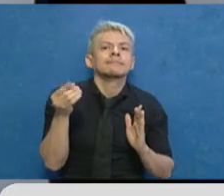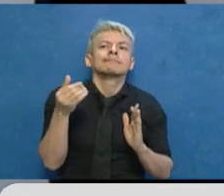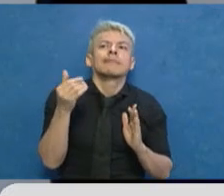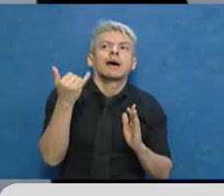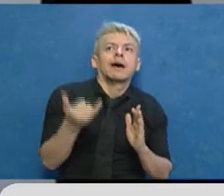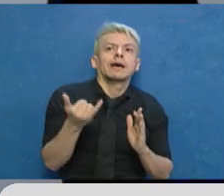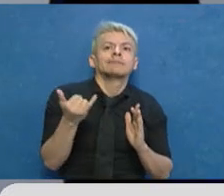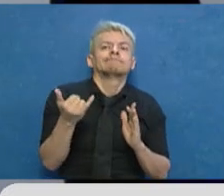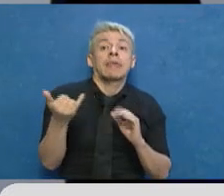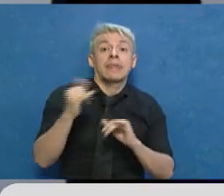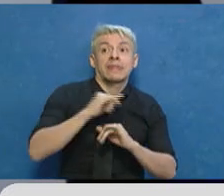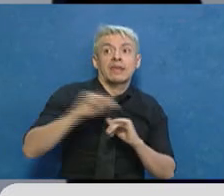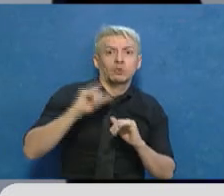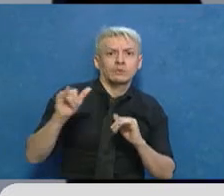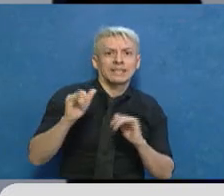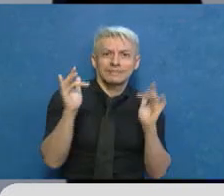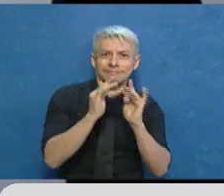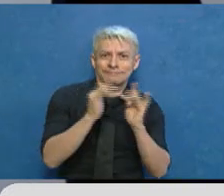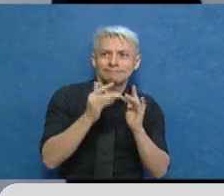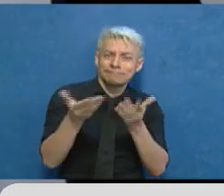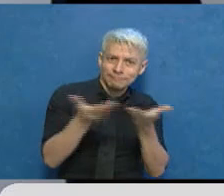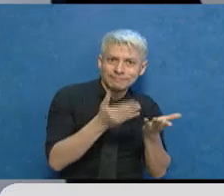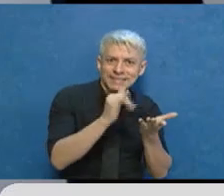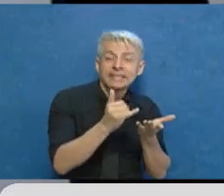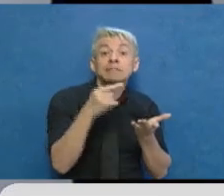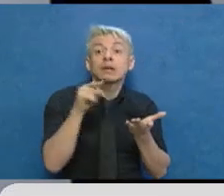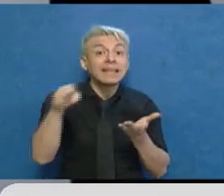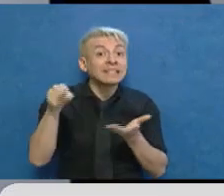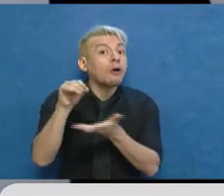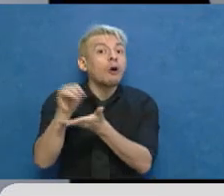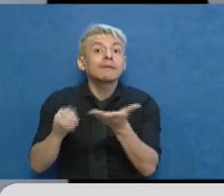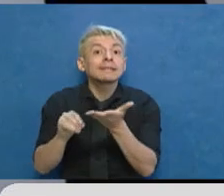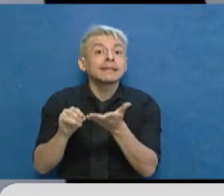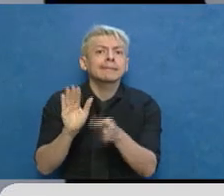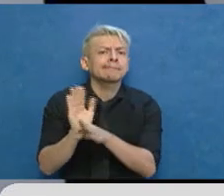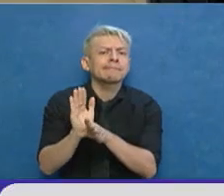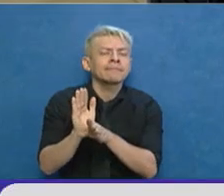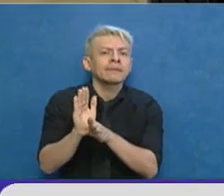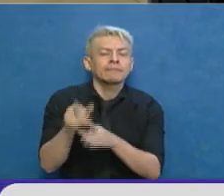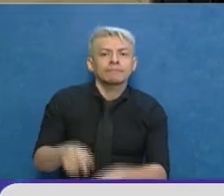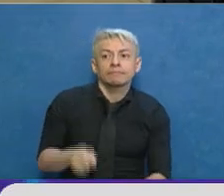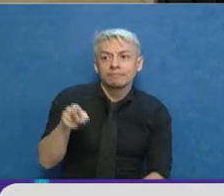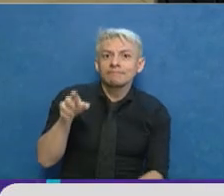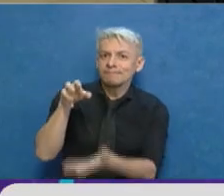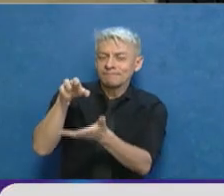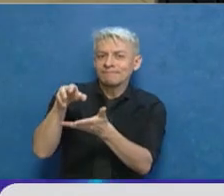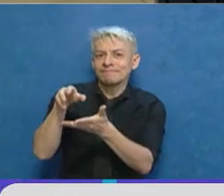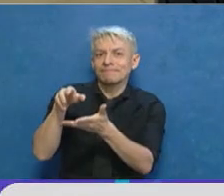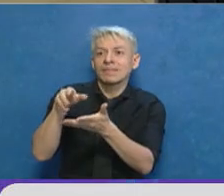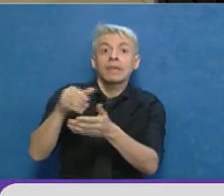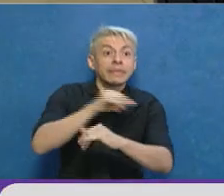recepción de denuncias online. Pero esta es una oficina de centralización y de derivación